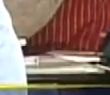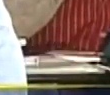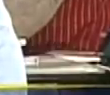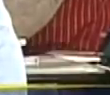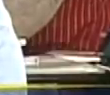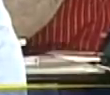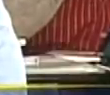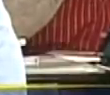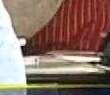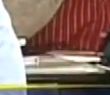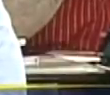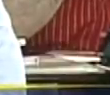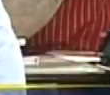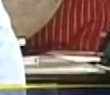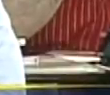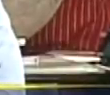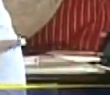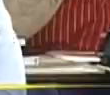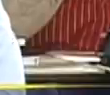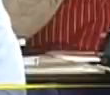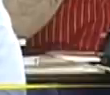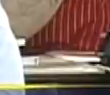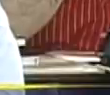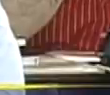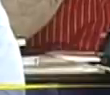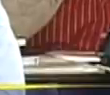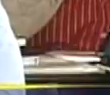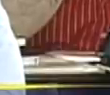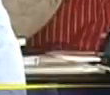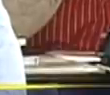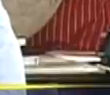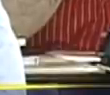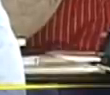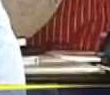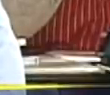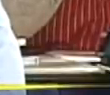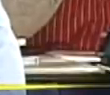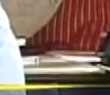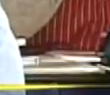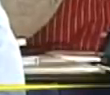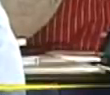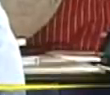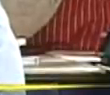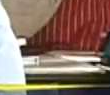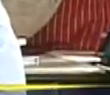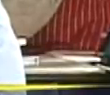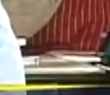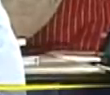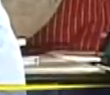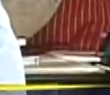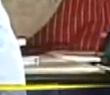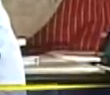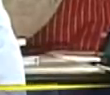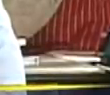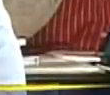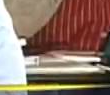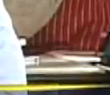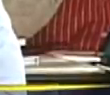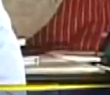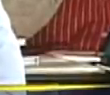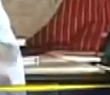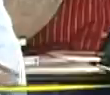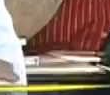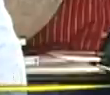personas contratadas, presidente, bajo figuras de cuadrilla que no estaban cumpliendo ningún tipo de actividad, no estaban haciendo ningún tipo de trabajo,